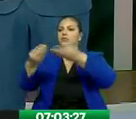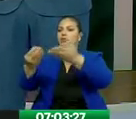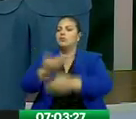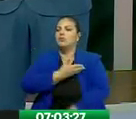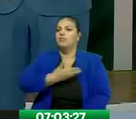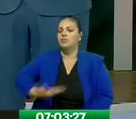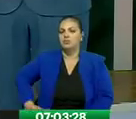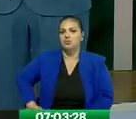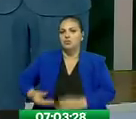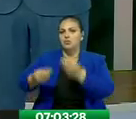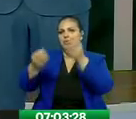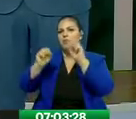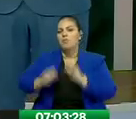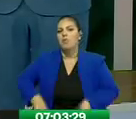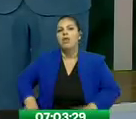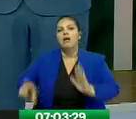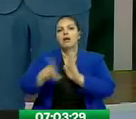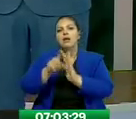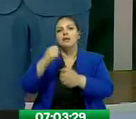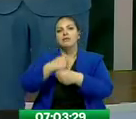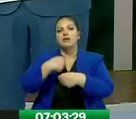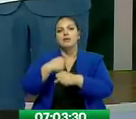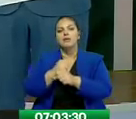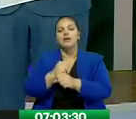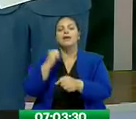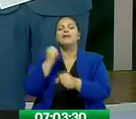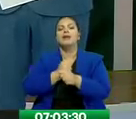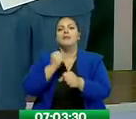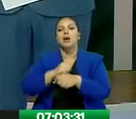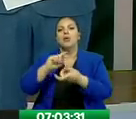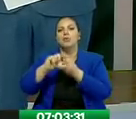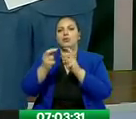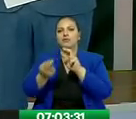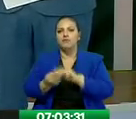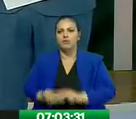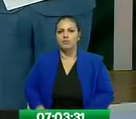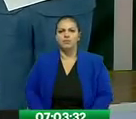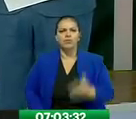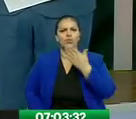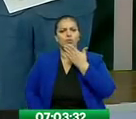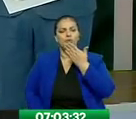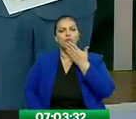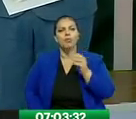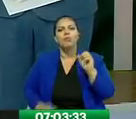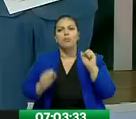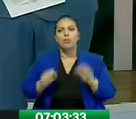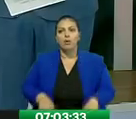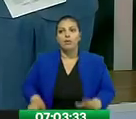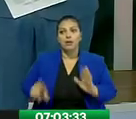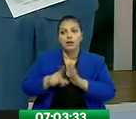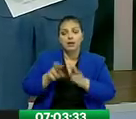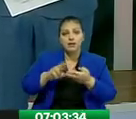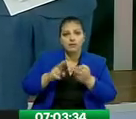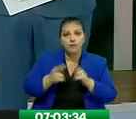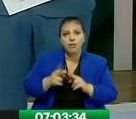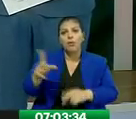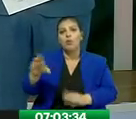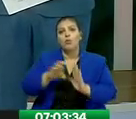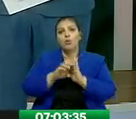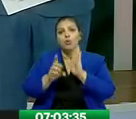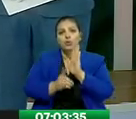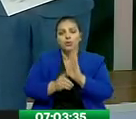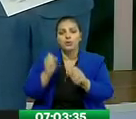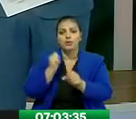el tratamiento de un paquete de reformas laborales o un código de trabajo. Así también buscan que se retiren los juicios